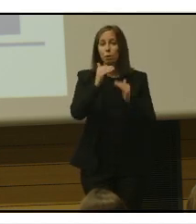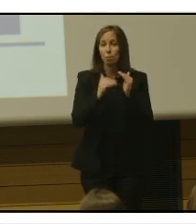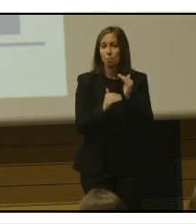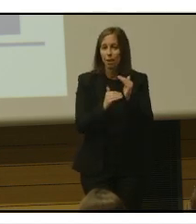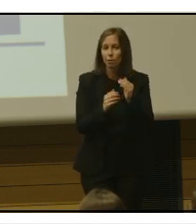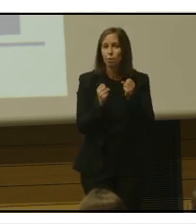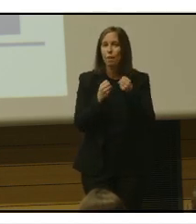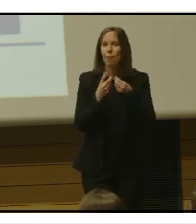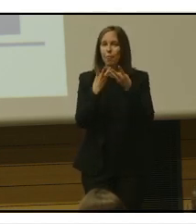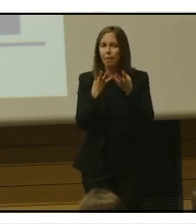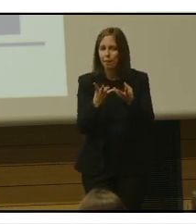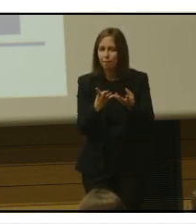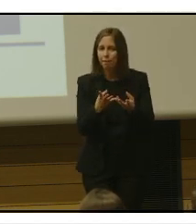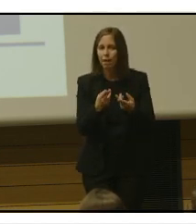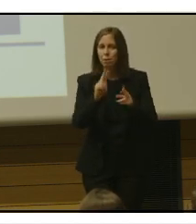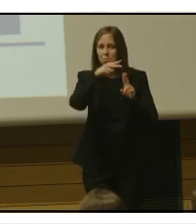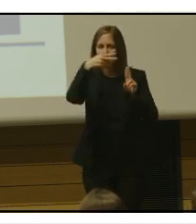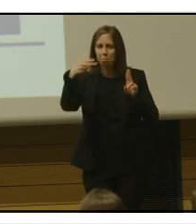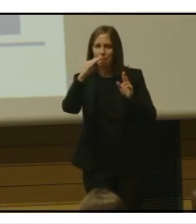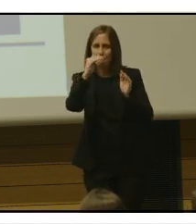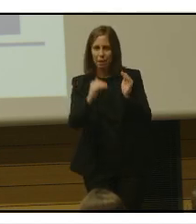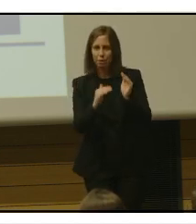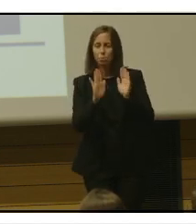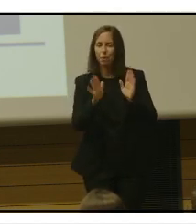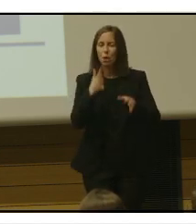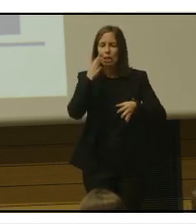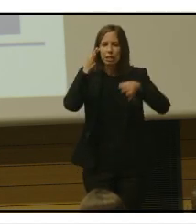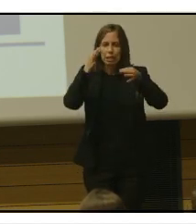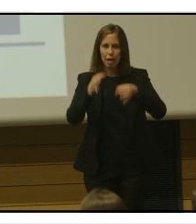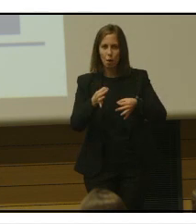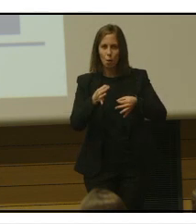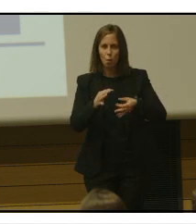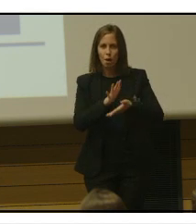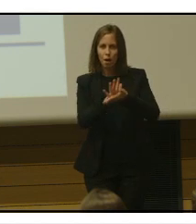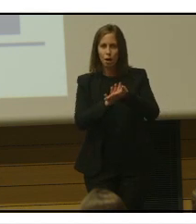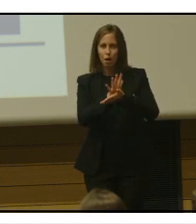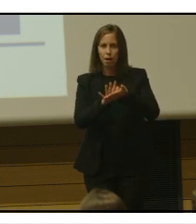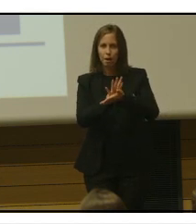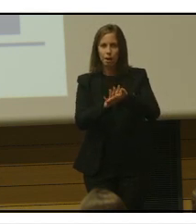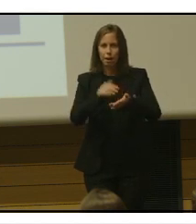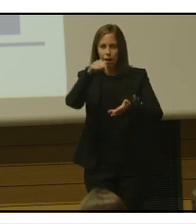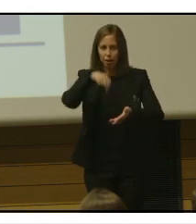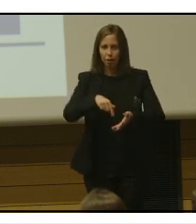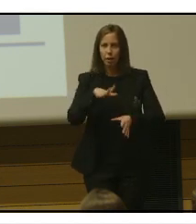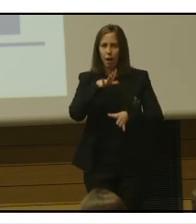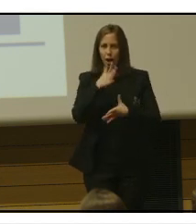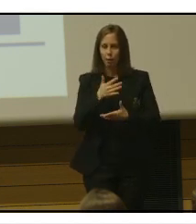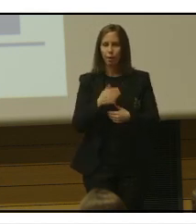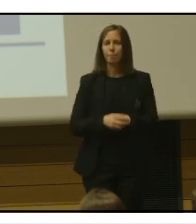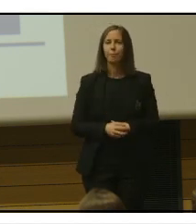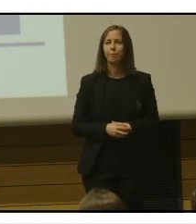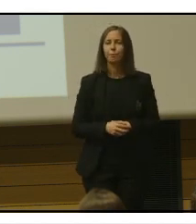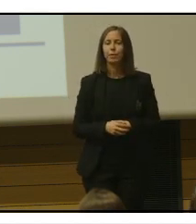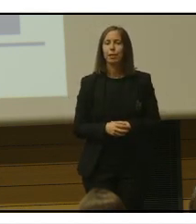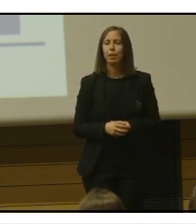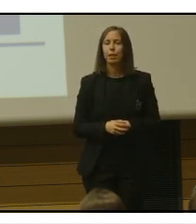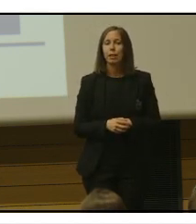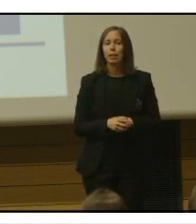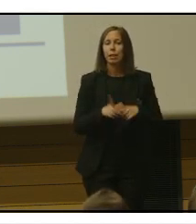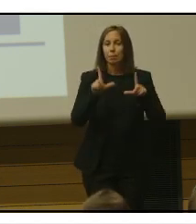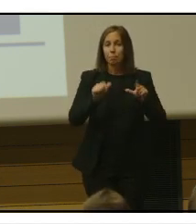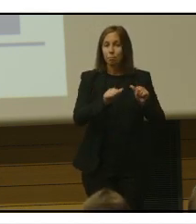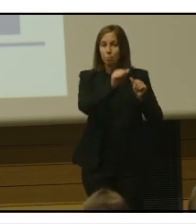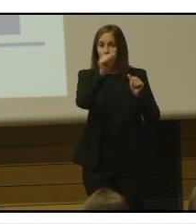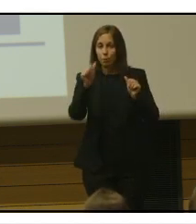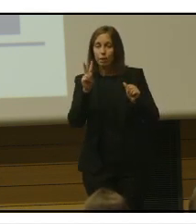en cifras, menos impacto en titulares, pero poder estar seguros de lo que estamos o de lo que yo os voy a contar, porque también veréis a lo largo de la